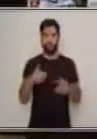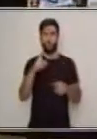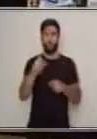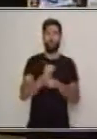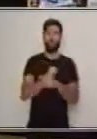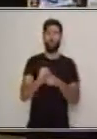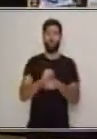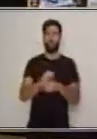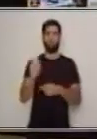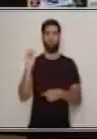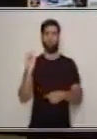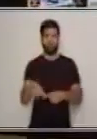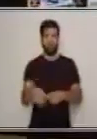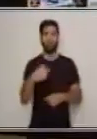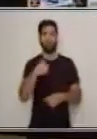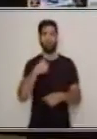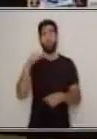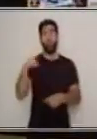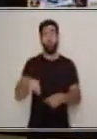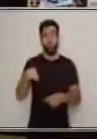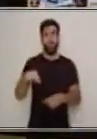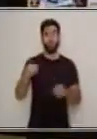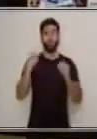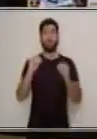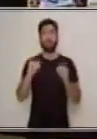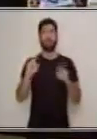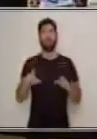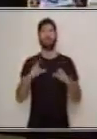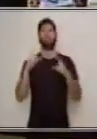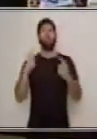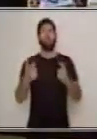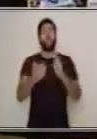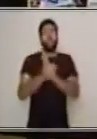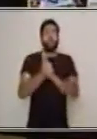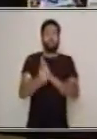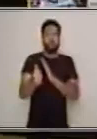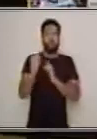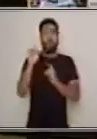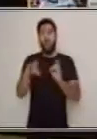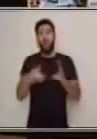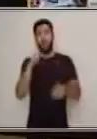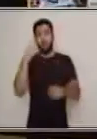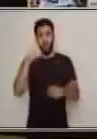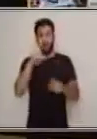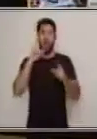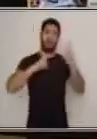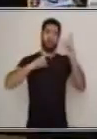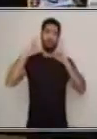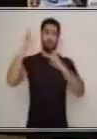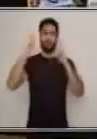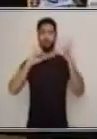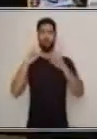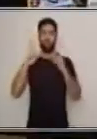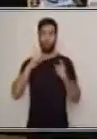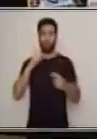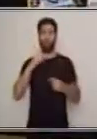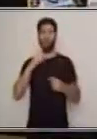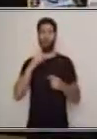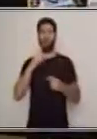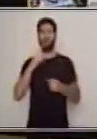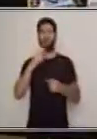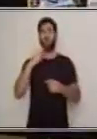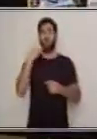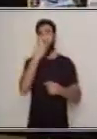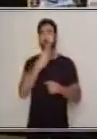práctica, entonces hoy yo te voy a enseñar unas destrezas para poder mejorar tu expresión oral. Primero vamos a